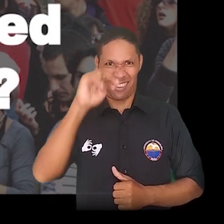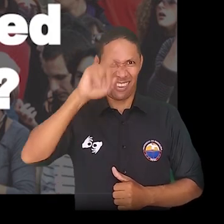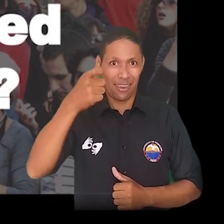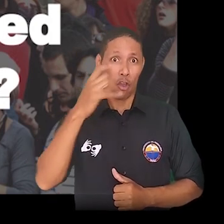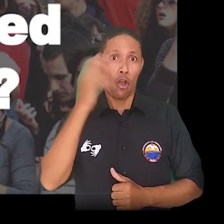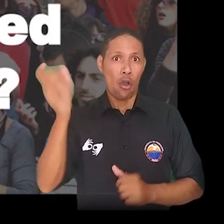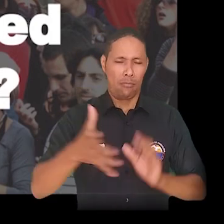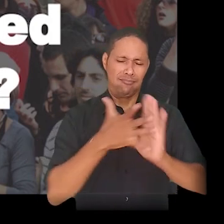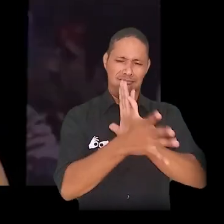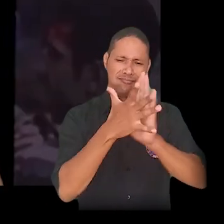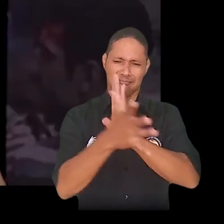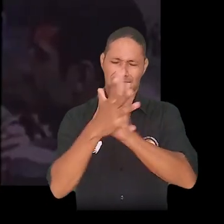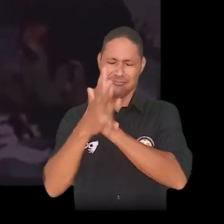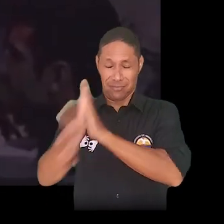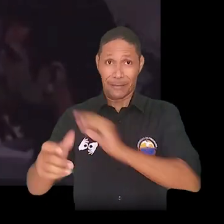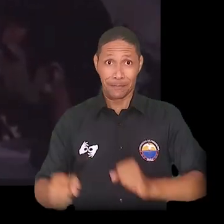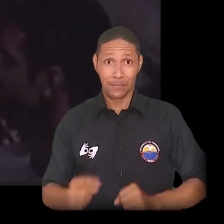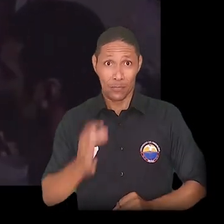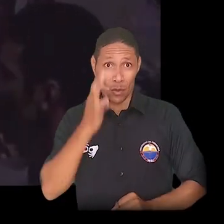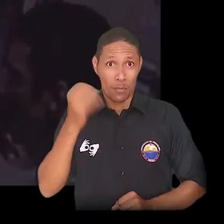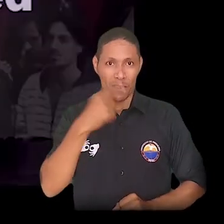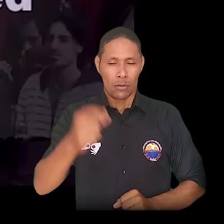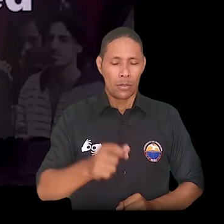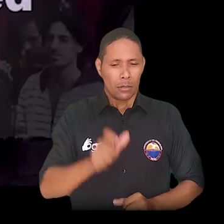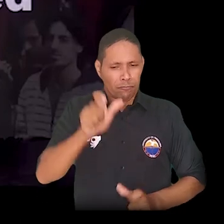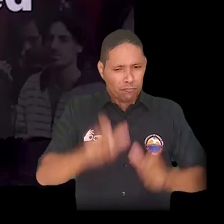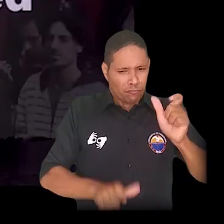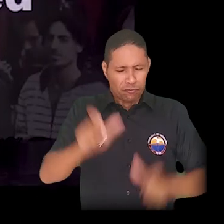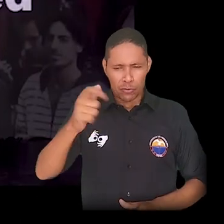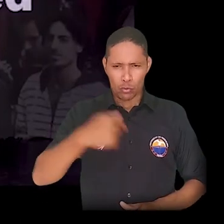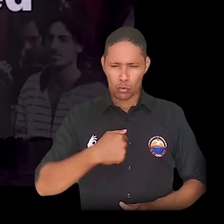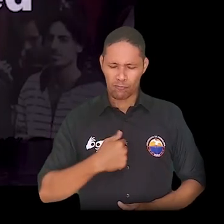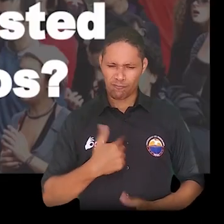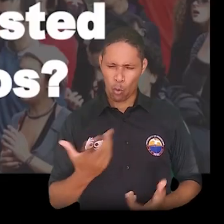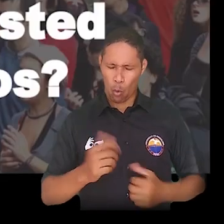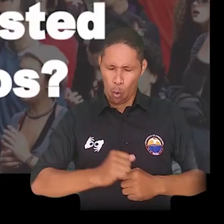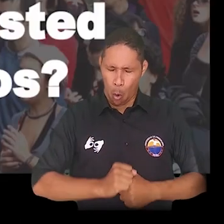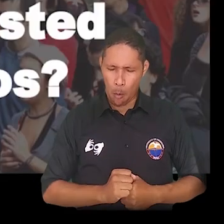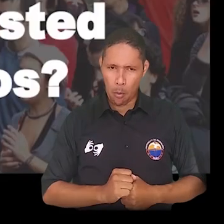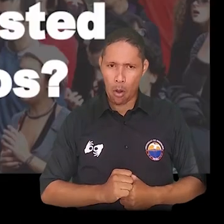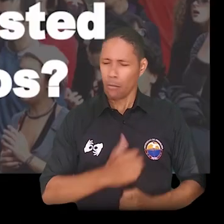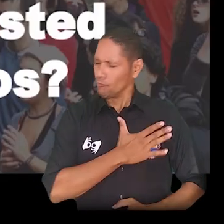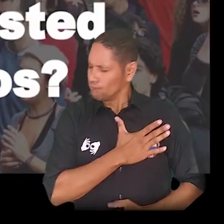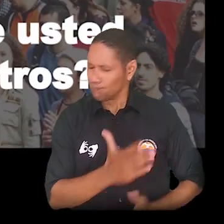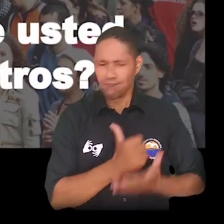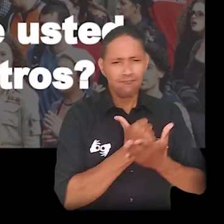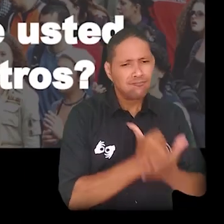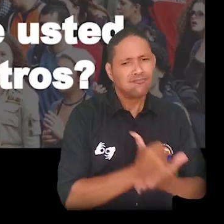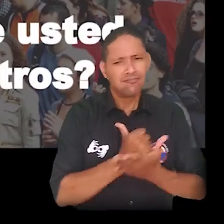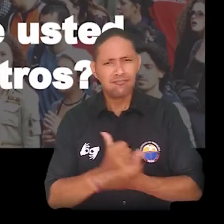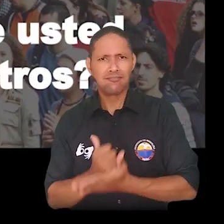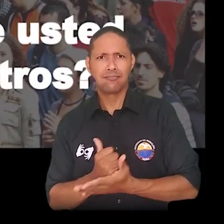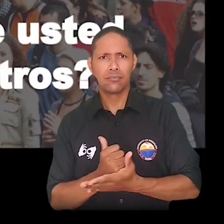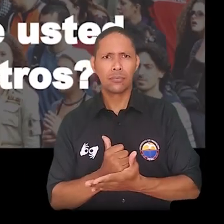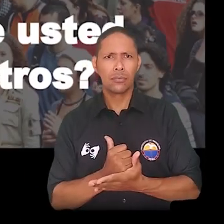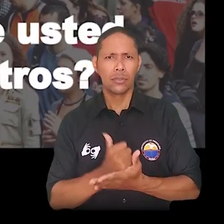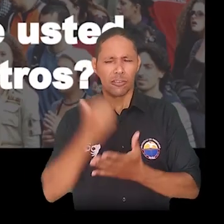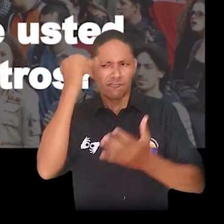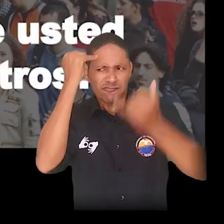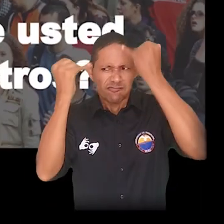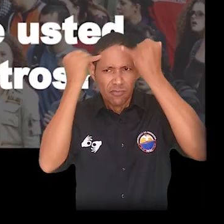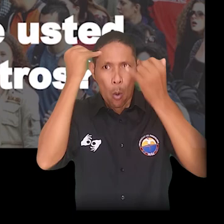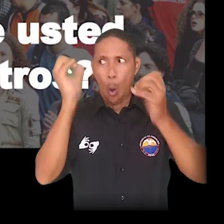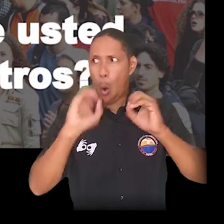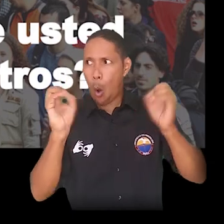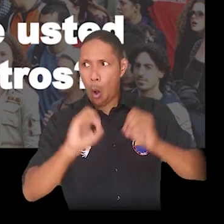vez que la escuché. Y dice, Martin Luther King dice, cada hombre debe decidir si caminará por la luz del altruismo, creativo, o por